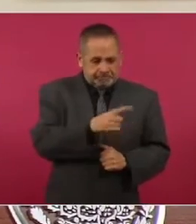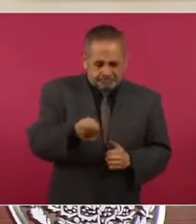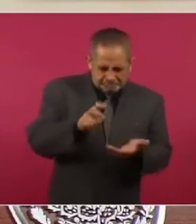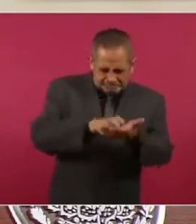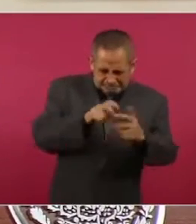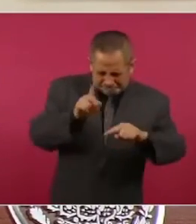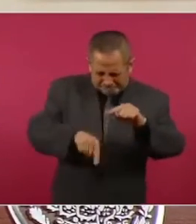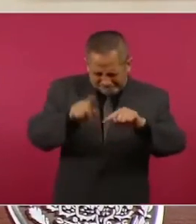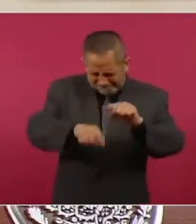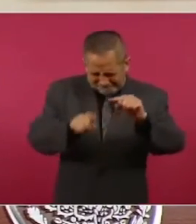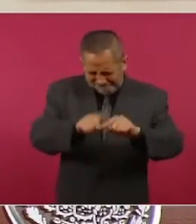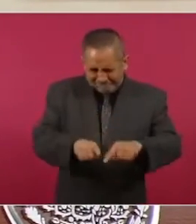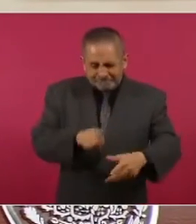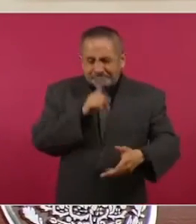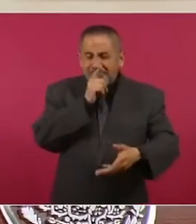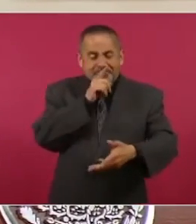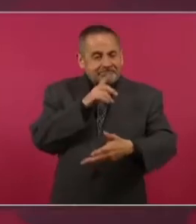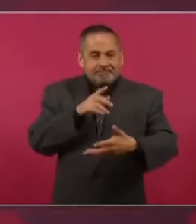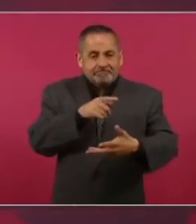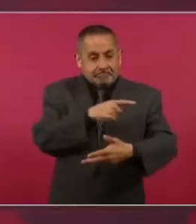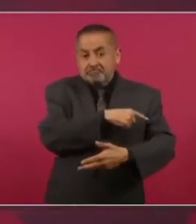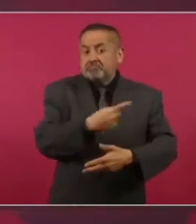aniquilan,